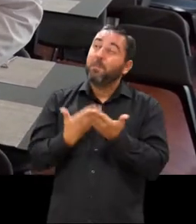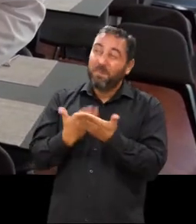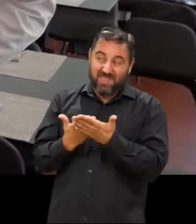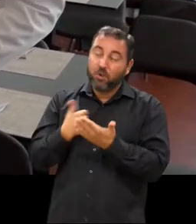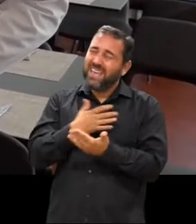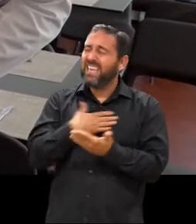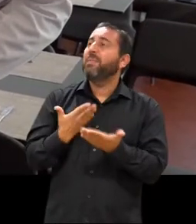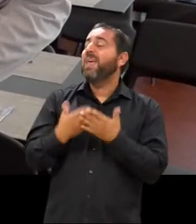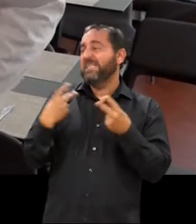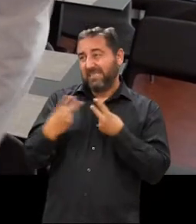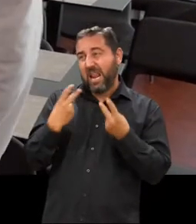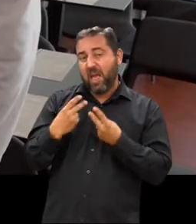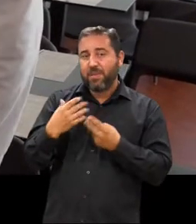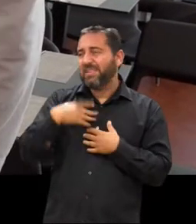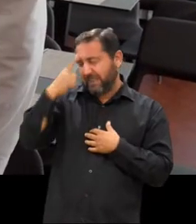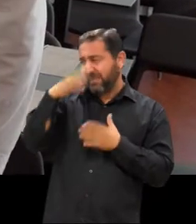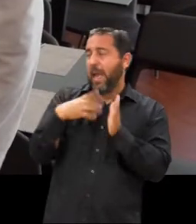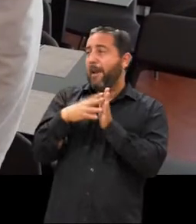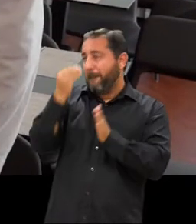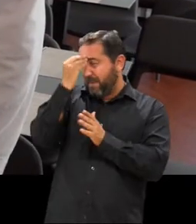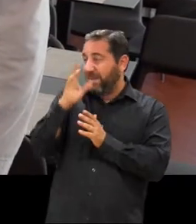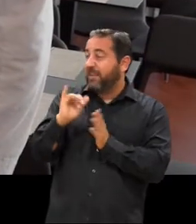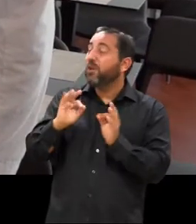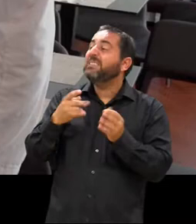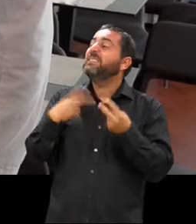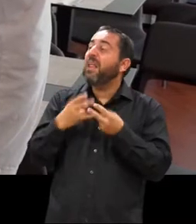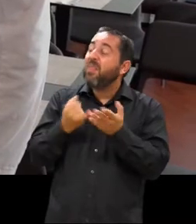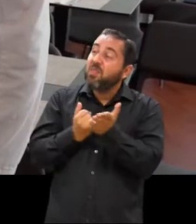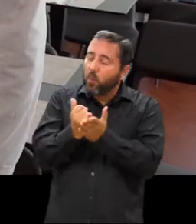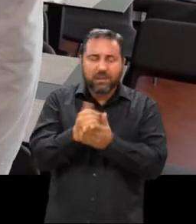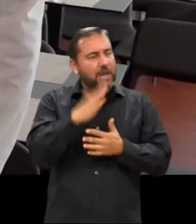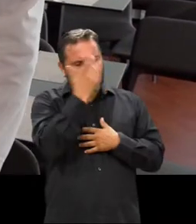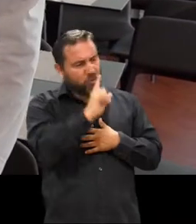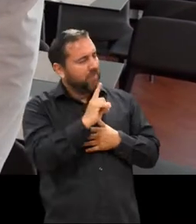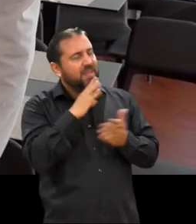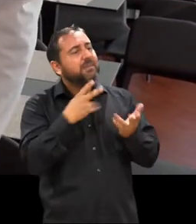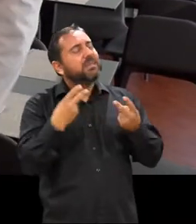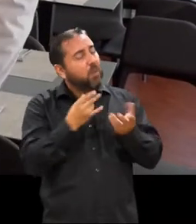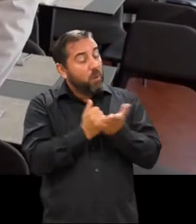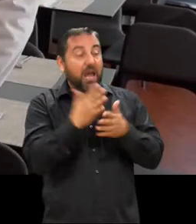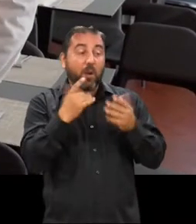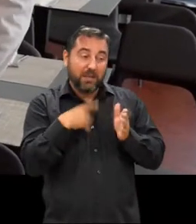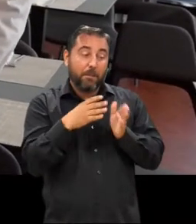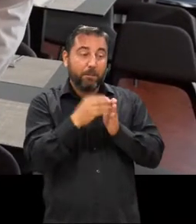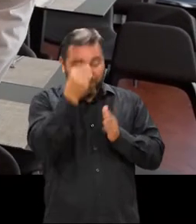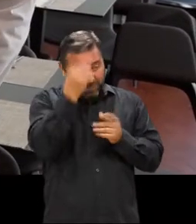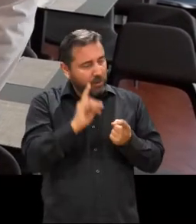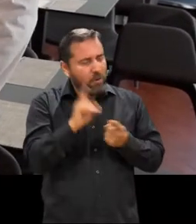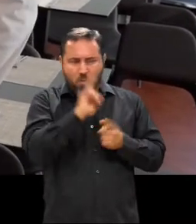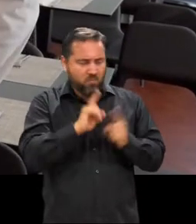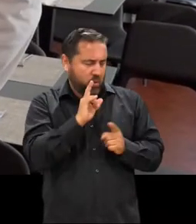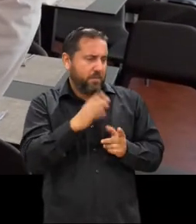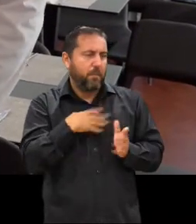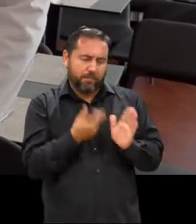Sí, quería pedir ensalada y era para ver si tenía pimiento, la ensalada de la huerta. No se preocupe, la ensalada de la huerta, aunque lleva